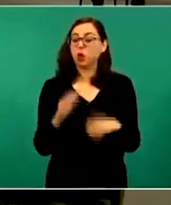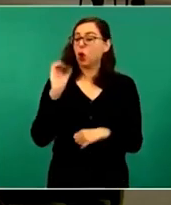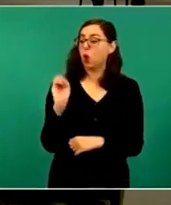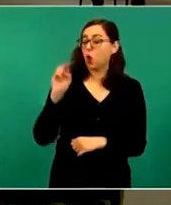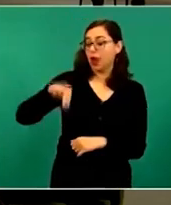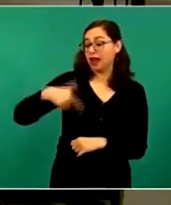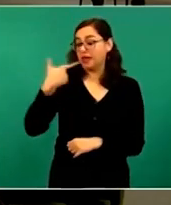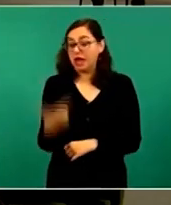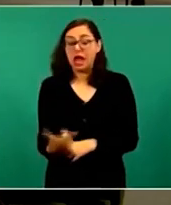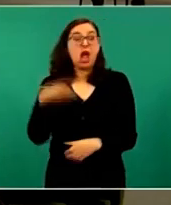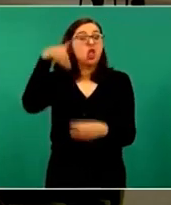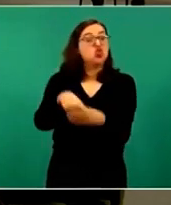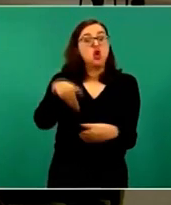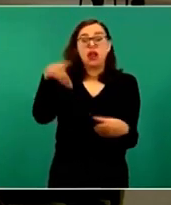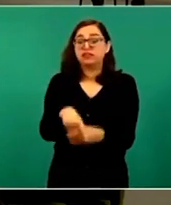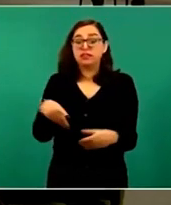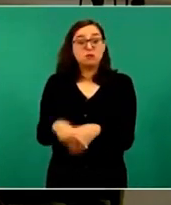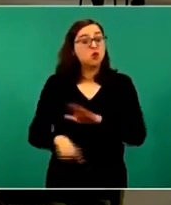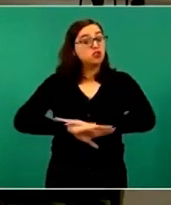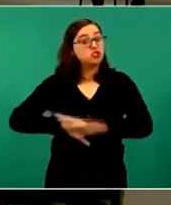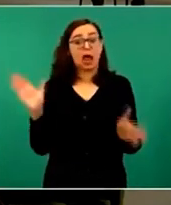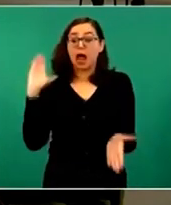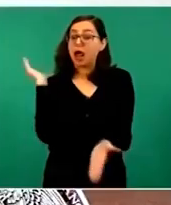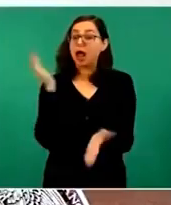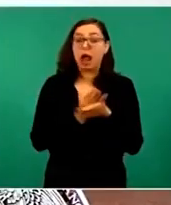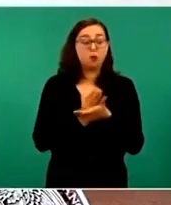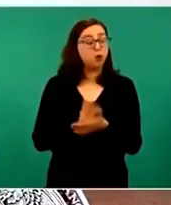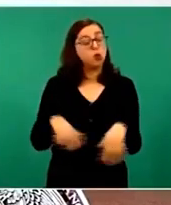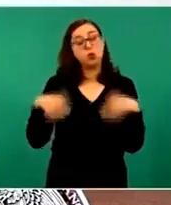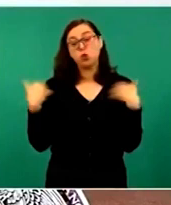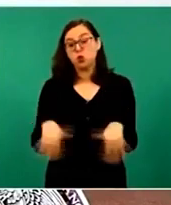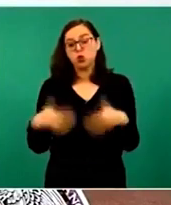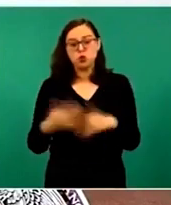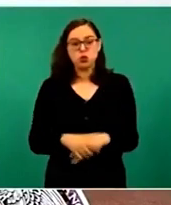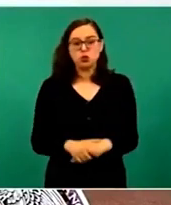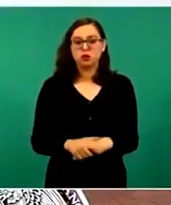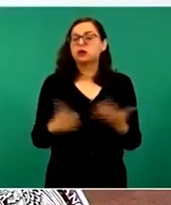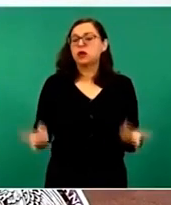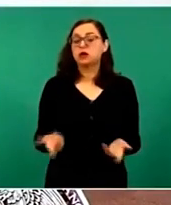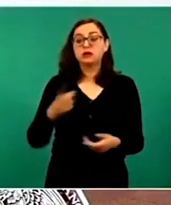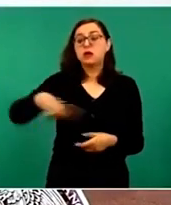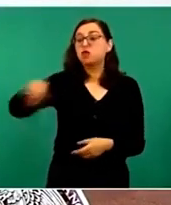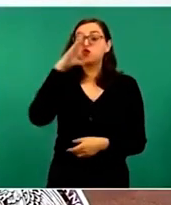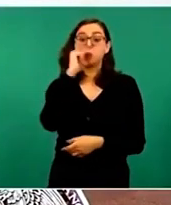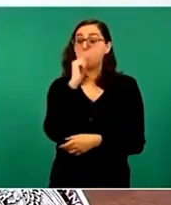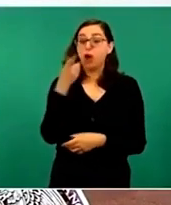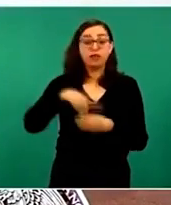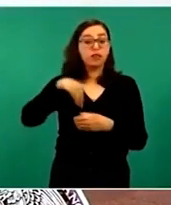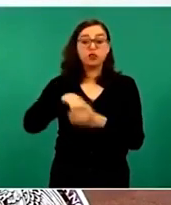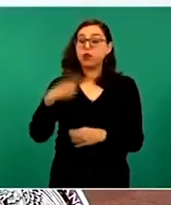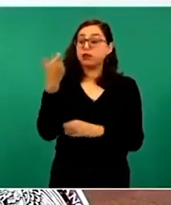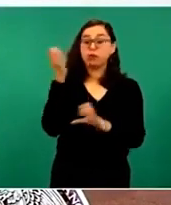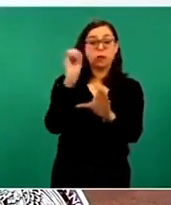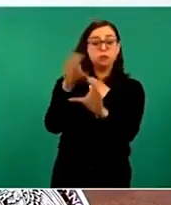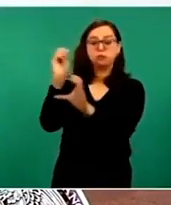Otra de las mentiras muy difundidas es que con la miscelánea fiscal se limitarán las donaciones a las organizaciones de la sociedad